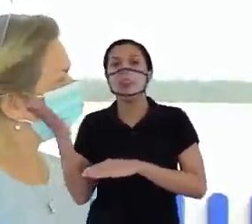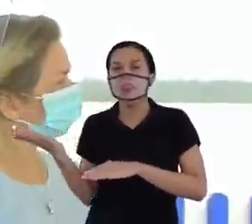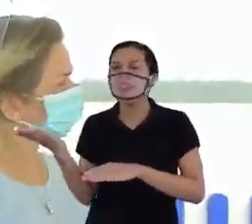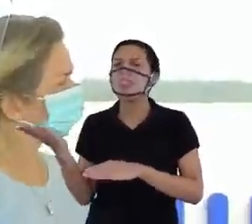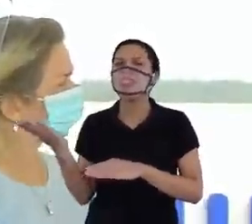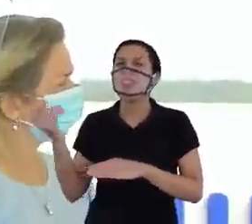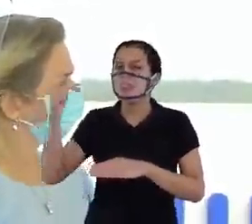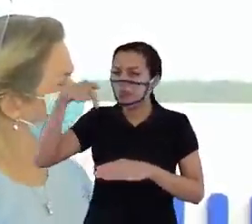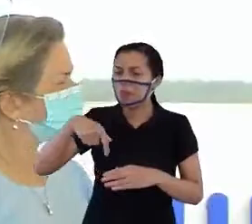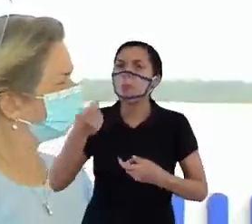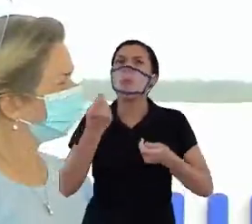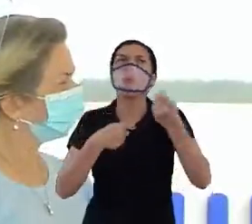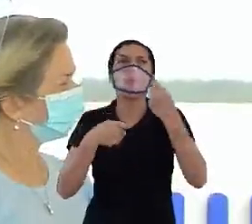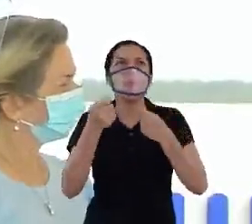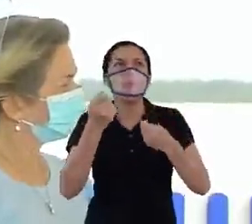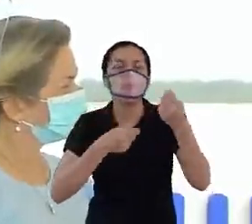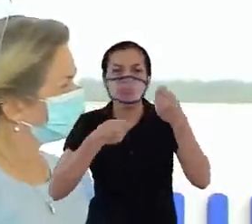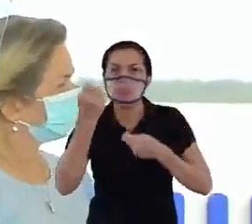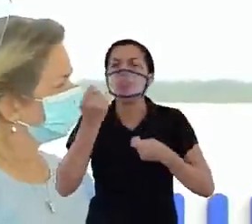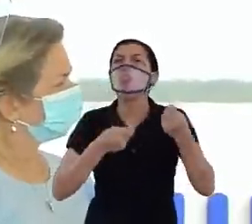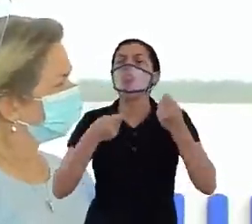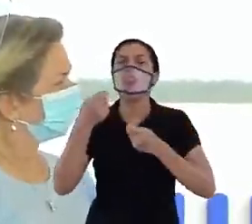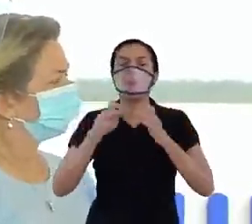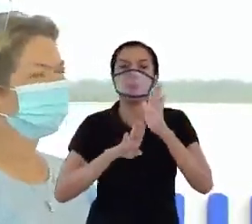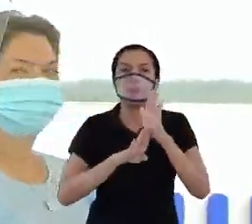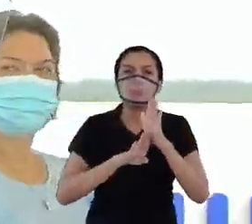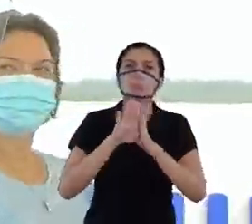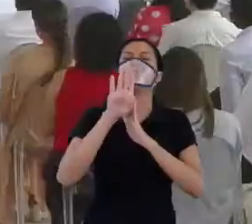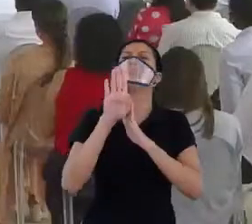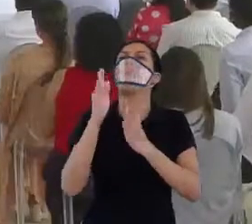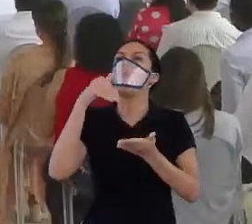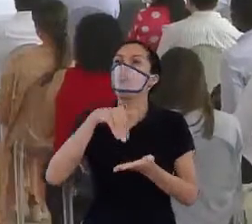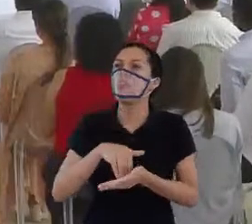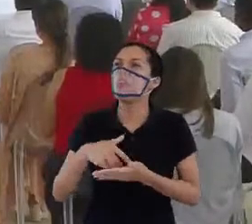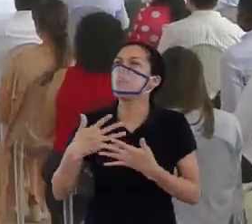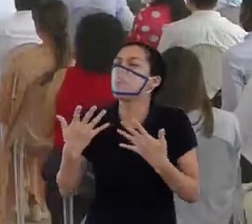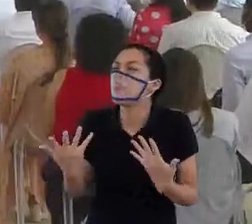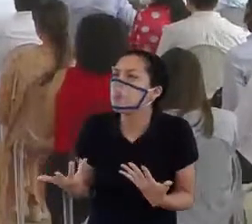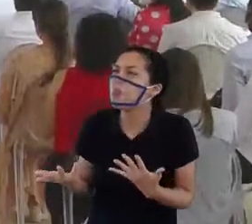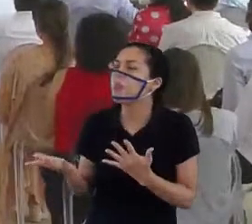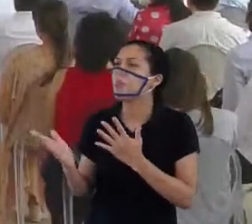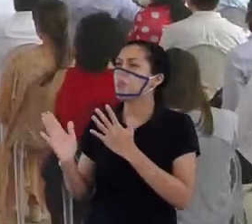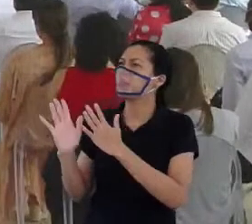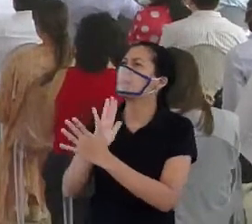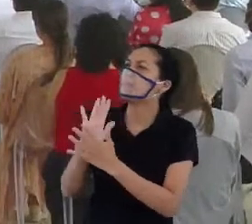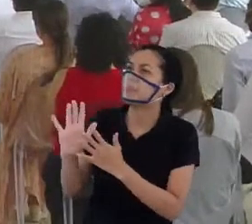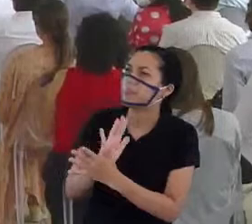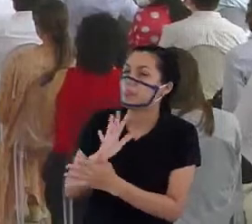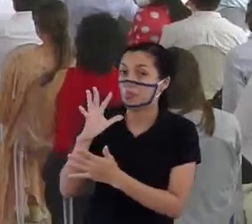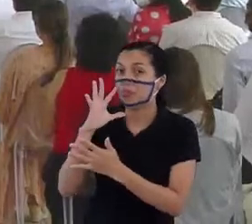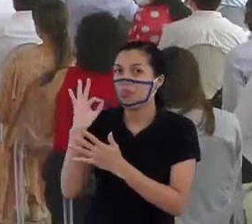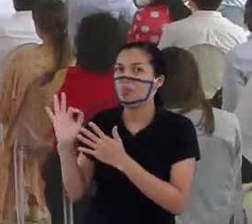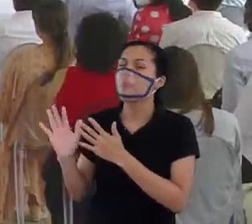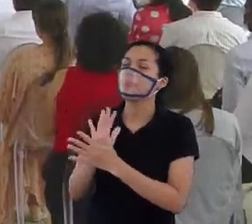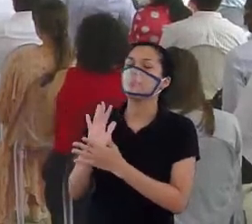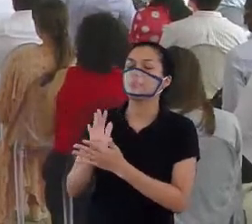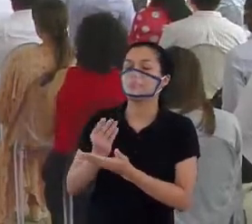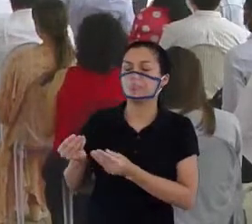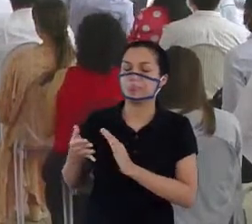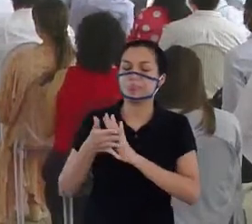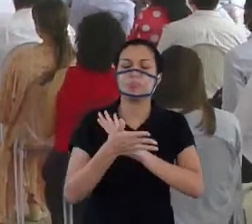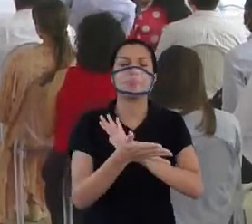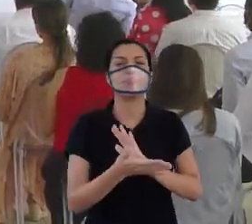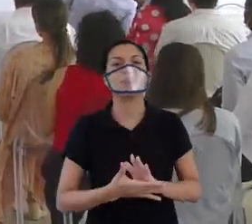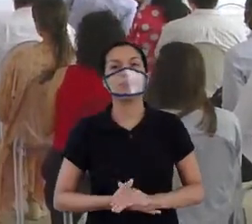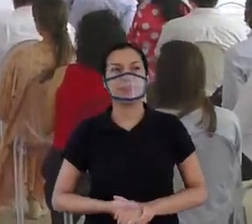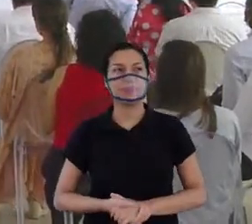la economía de la ciudad y el departamento. Iniciamos con las palabras de doctor René Puche. Adelante.